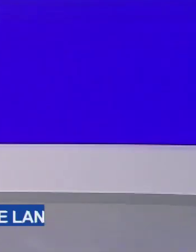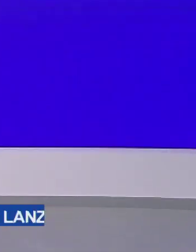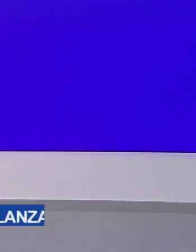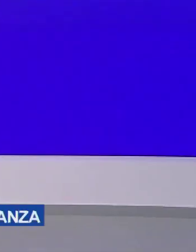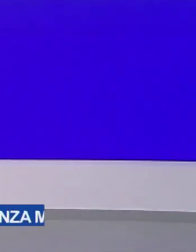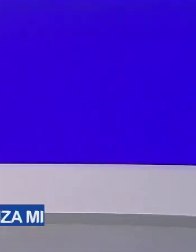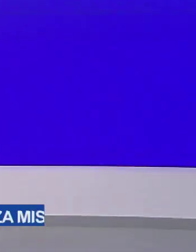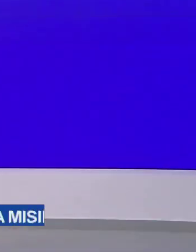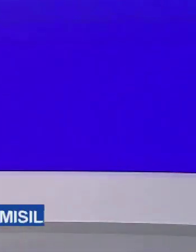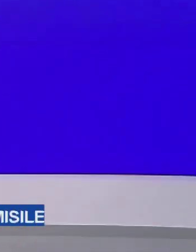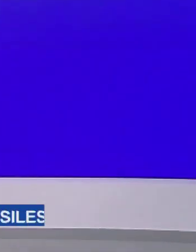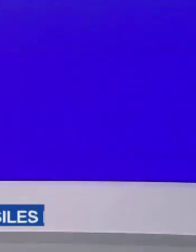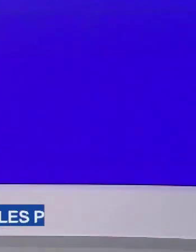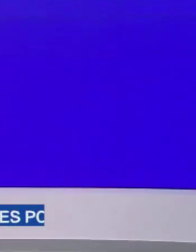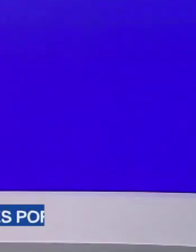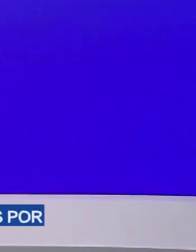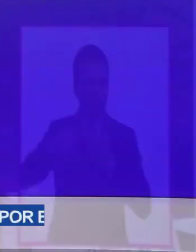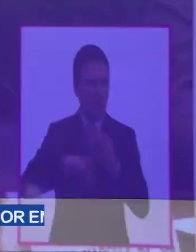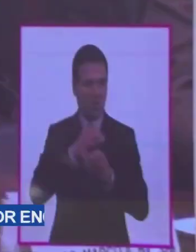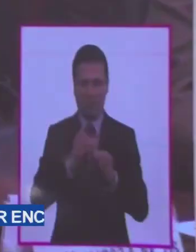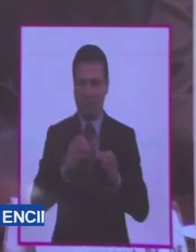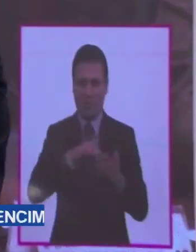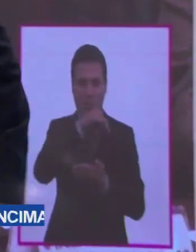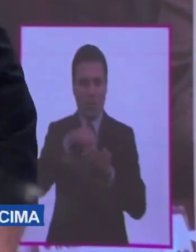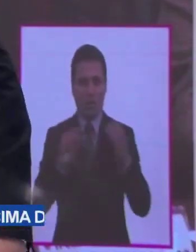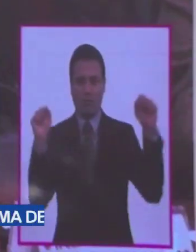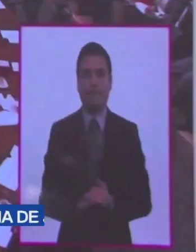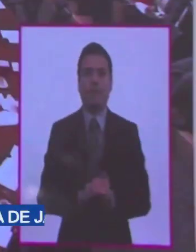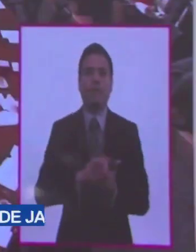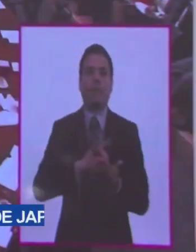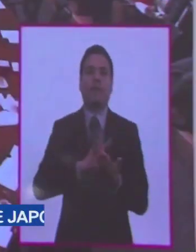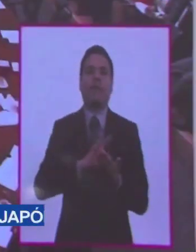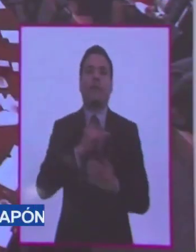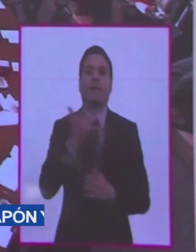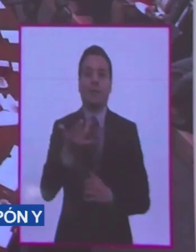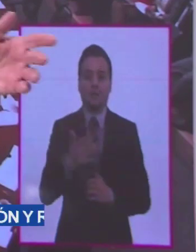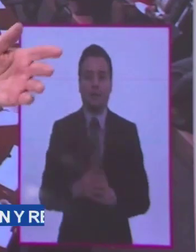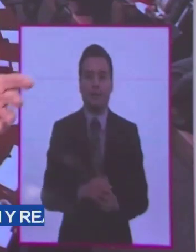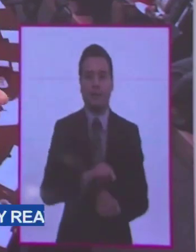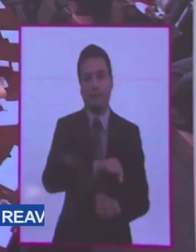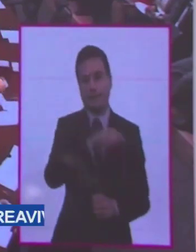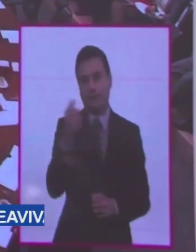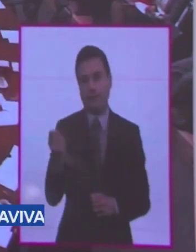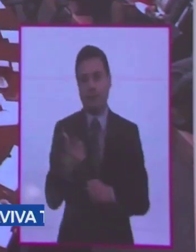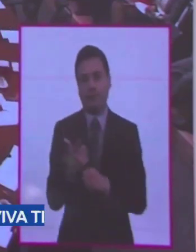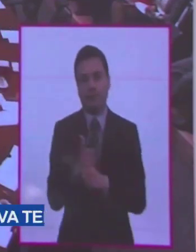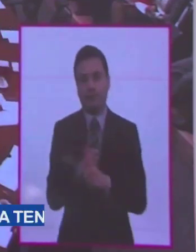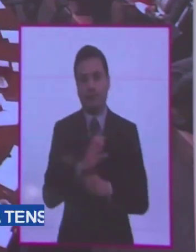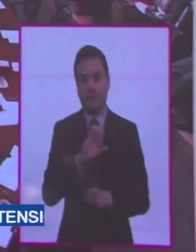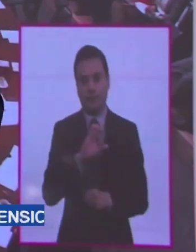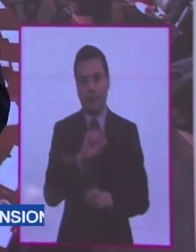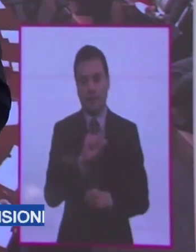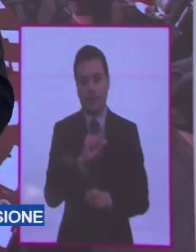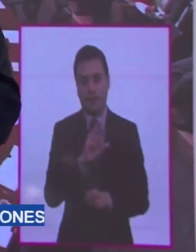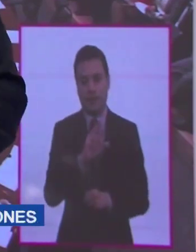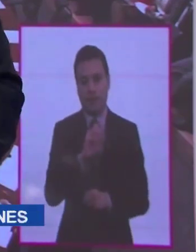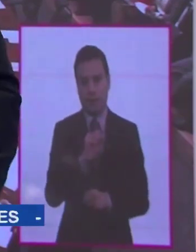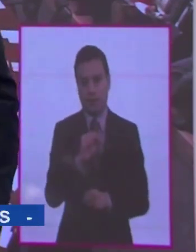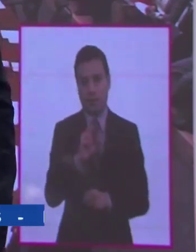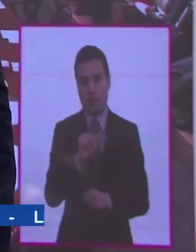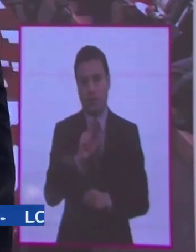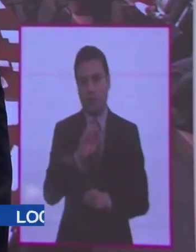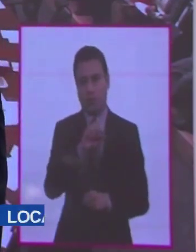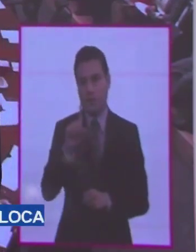eso ya lo sabemos lo ha dejado muy claro pero también es importante reflexionar